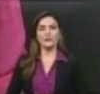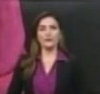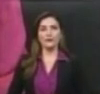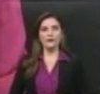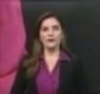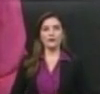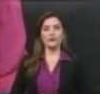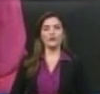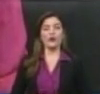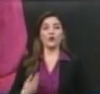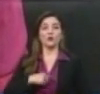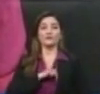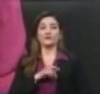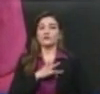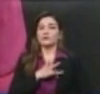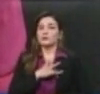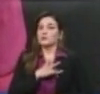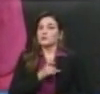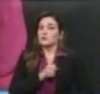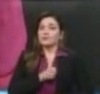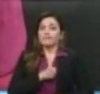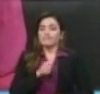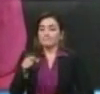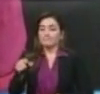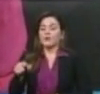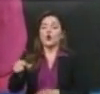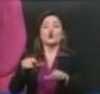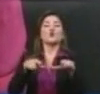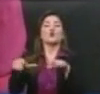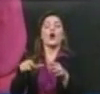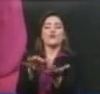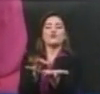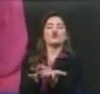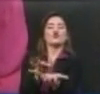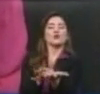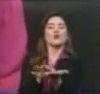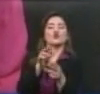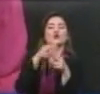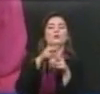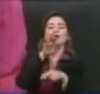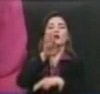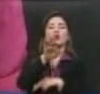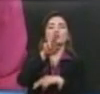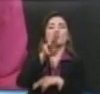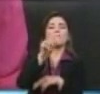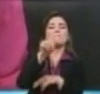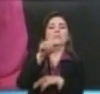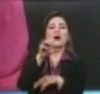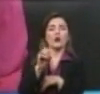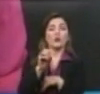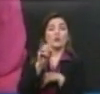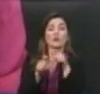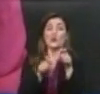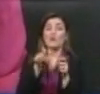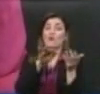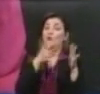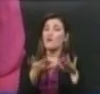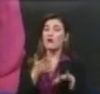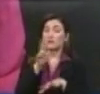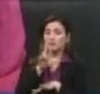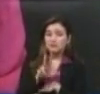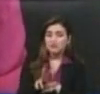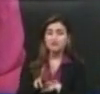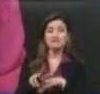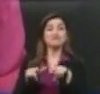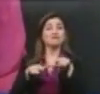Entonces lamentamos esa zona de Tumaco, que queda exactamente al norte donde ocurrieron estos muertos, es la zona, a